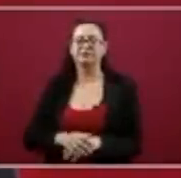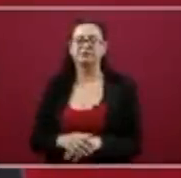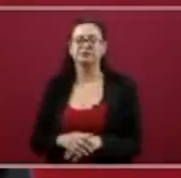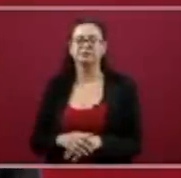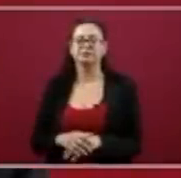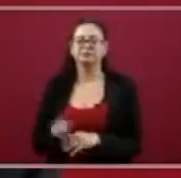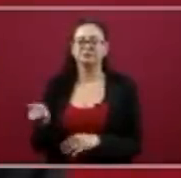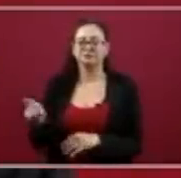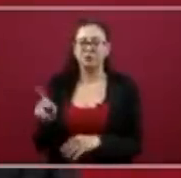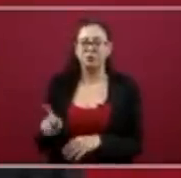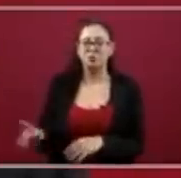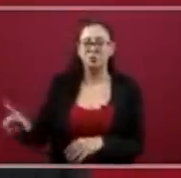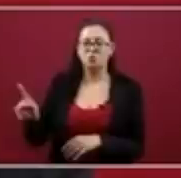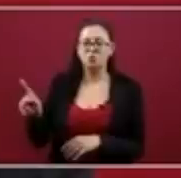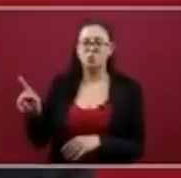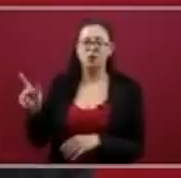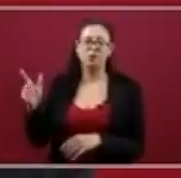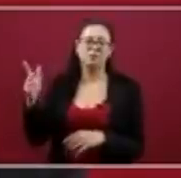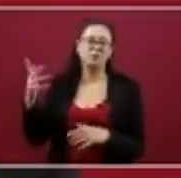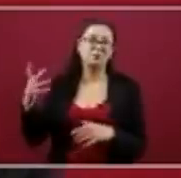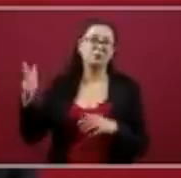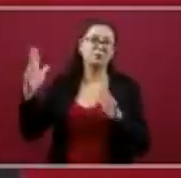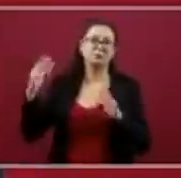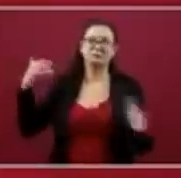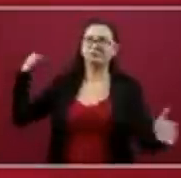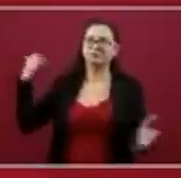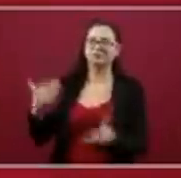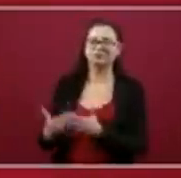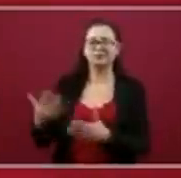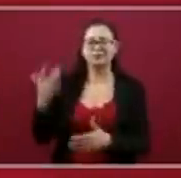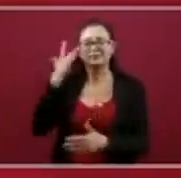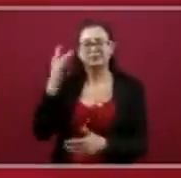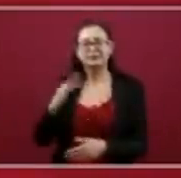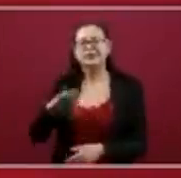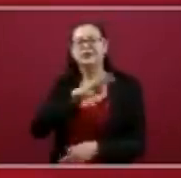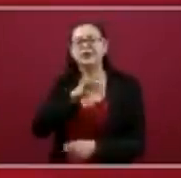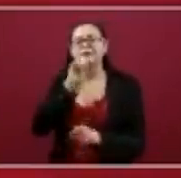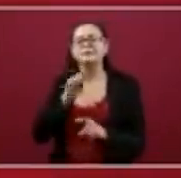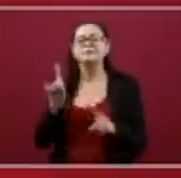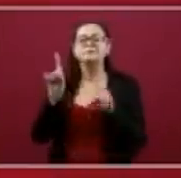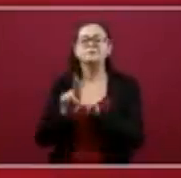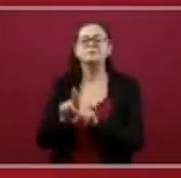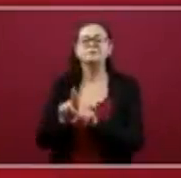ese pueblo histórico de Santa Fe, y se van a conservar las instalaciones